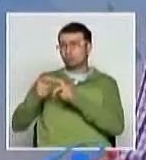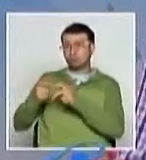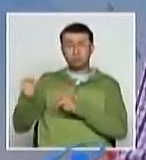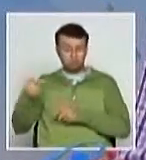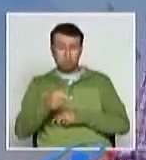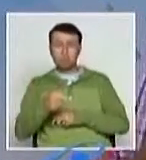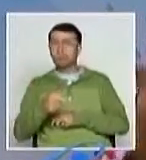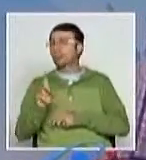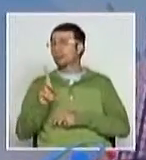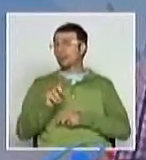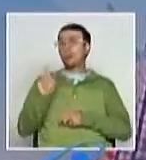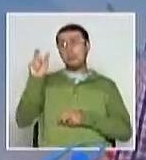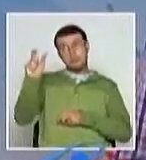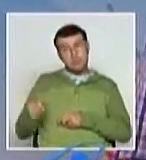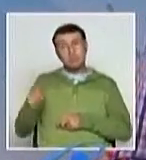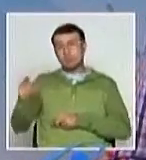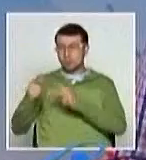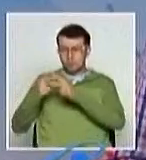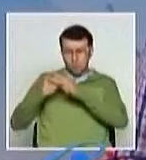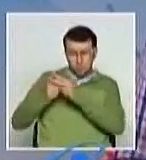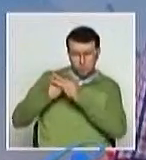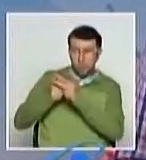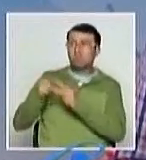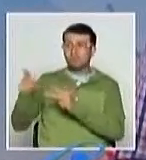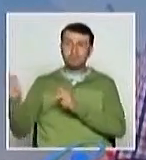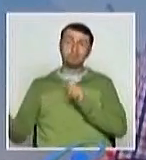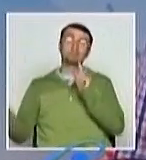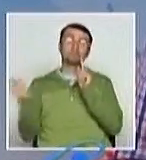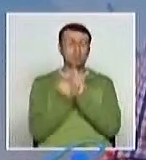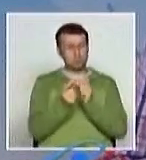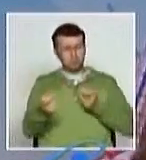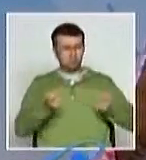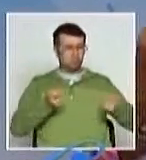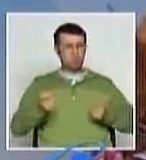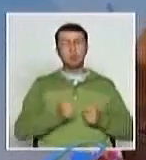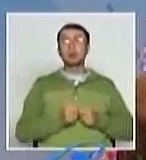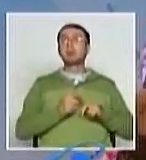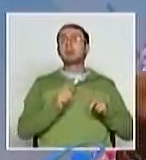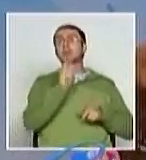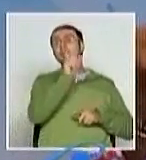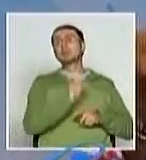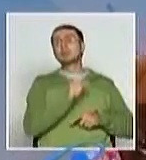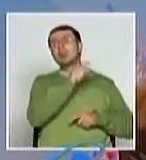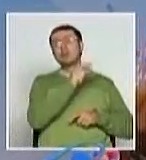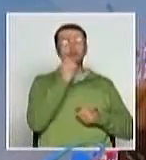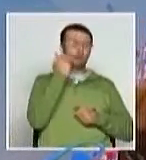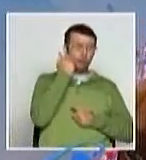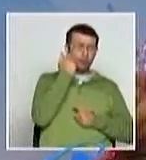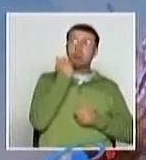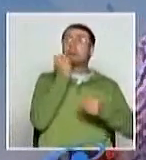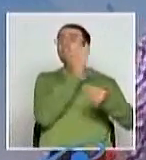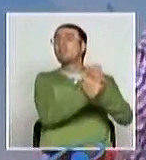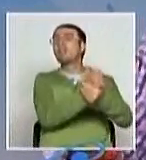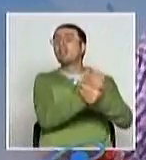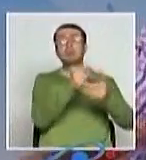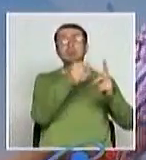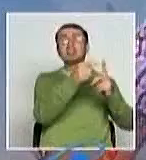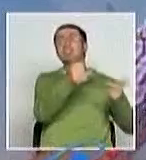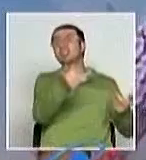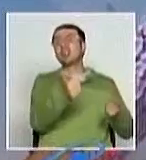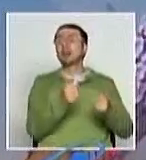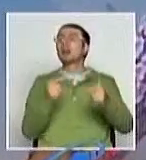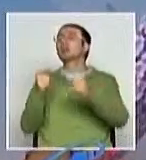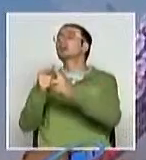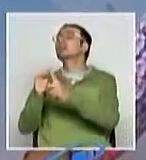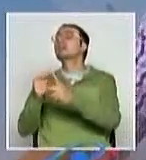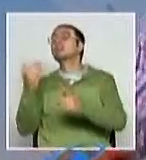vare pero infortunadamente el ser humano se enferma y va donde la tía la vecina el nochero a ver qué